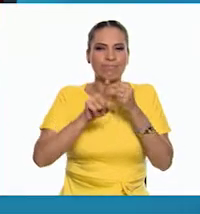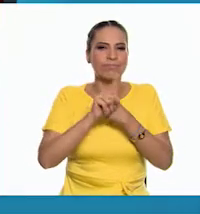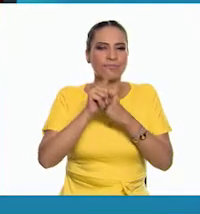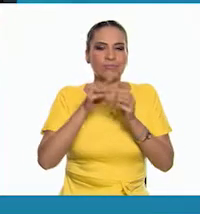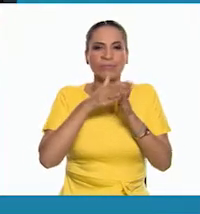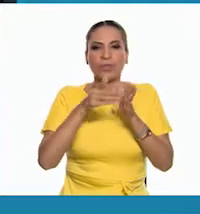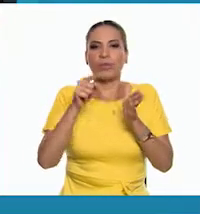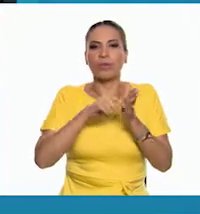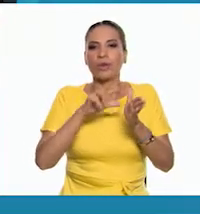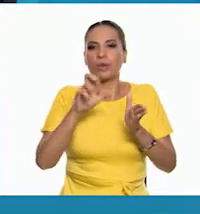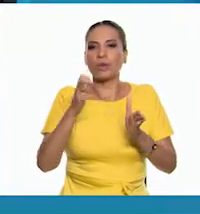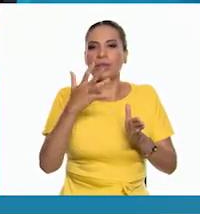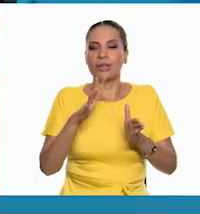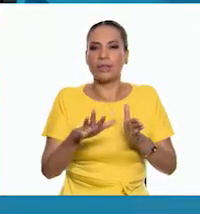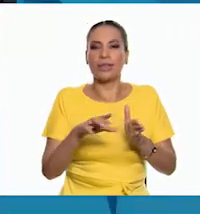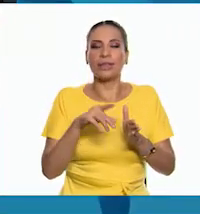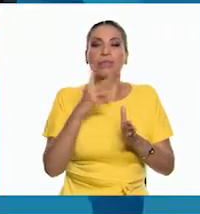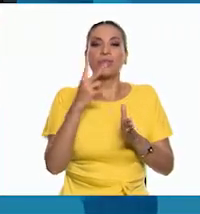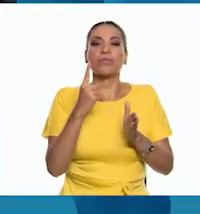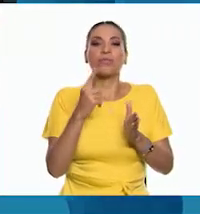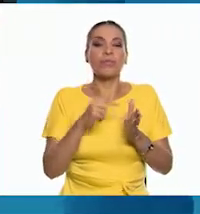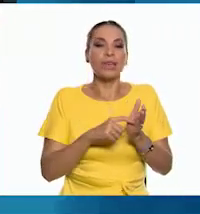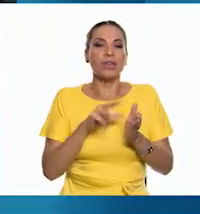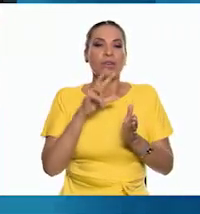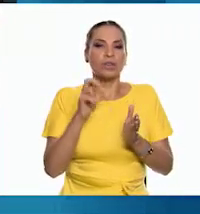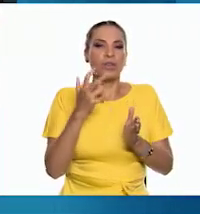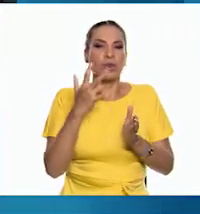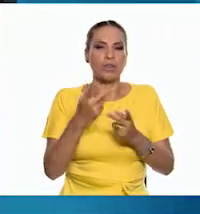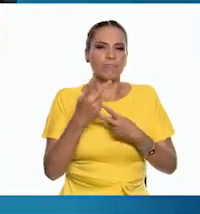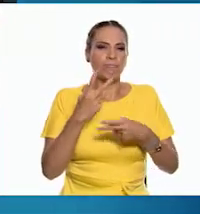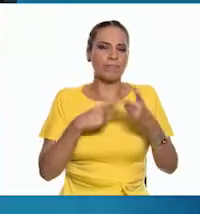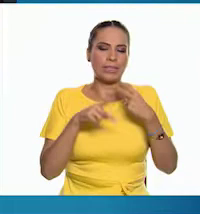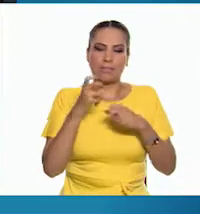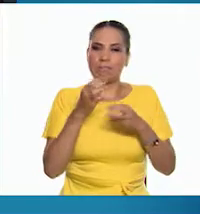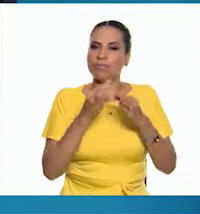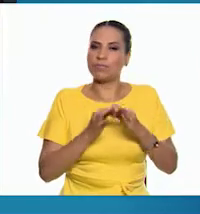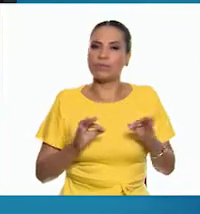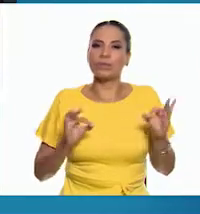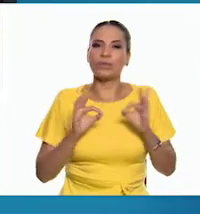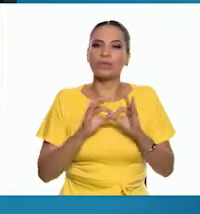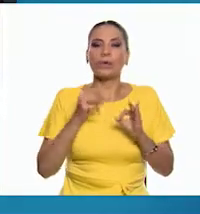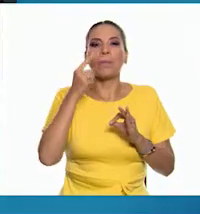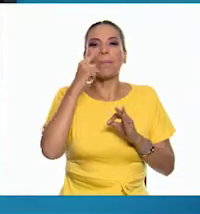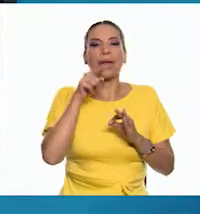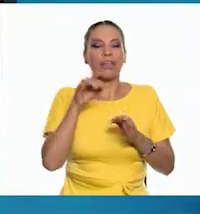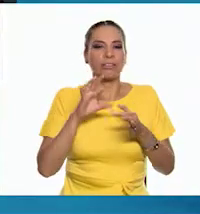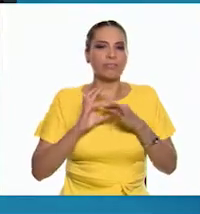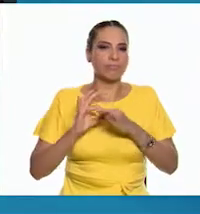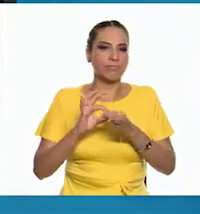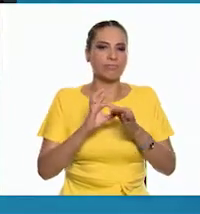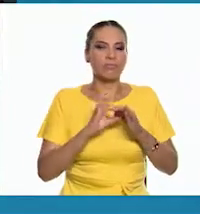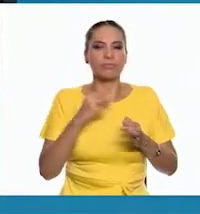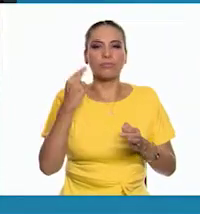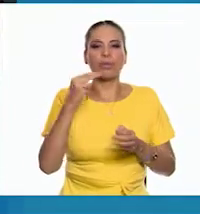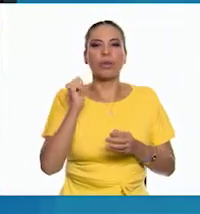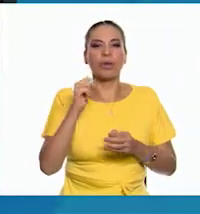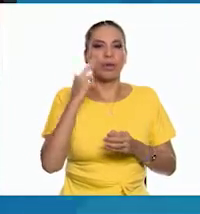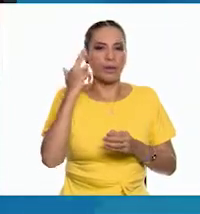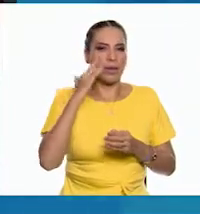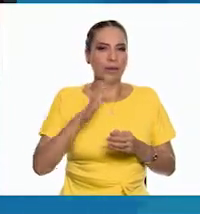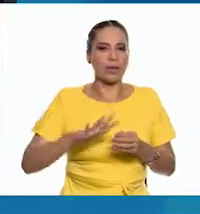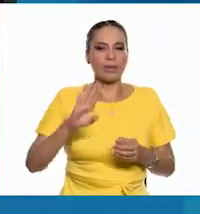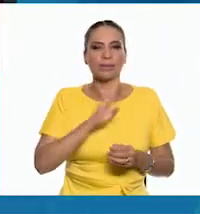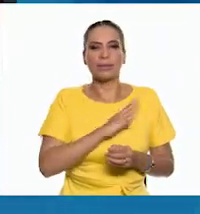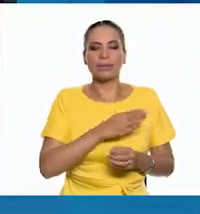1810. Yo creo que 1808 es una coyuntura muy importante para aquella unidad que se llamaba monarquía española.